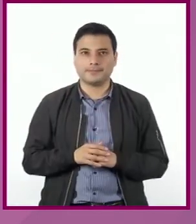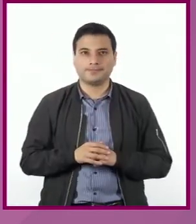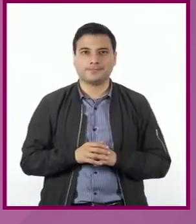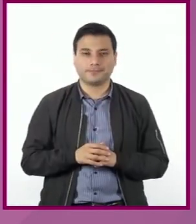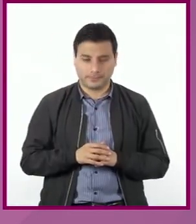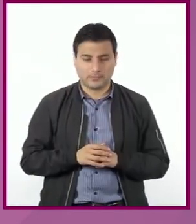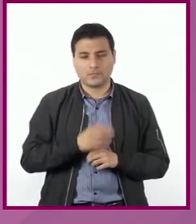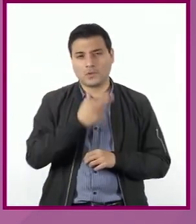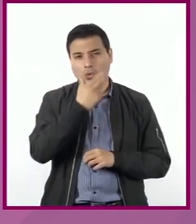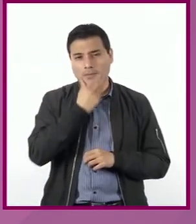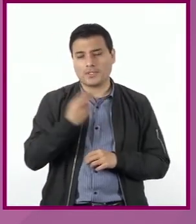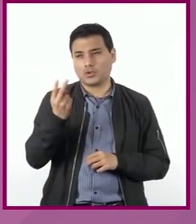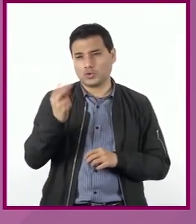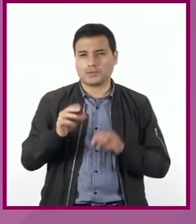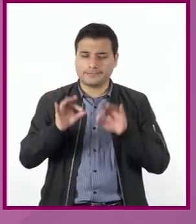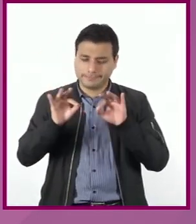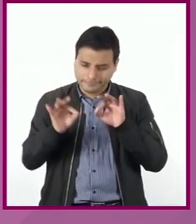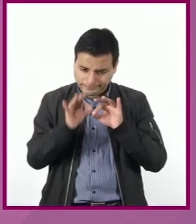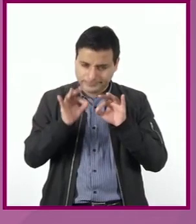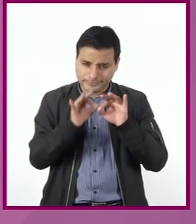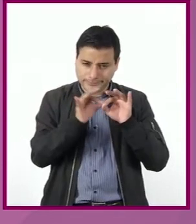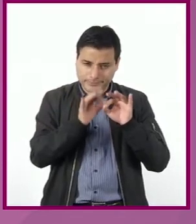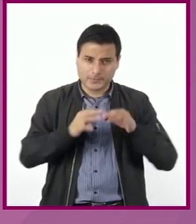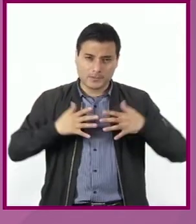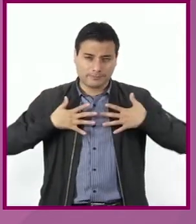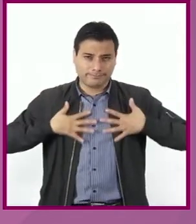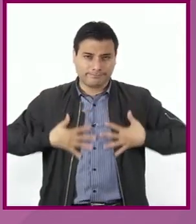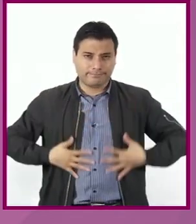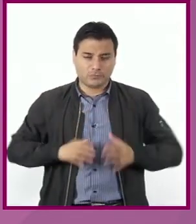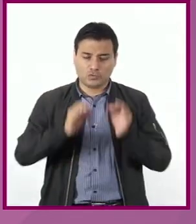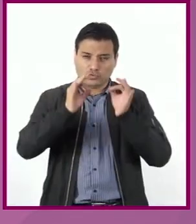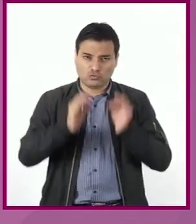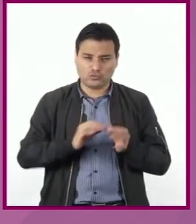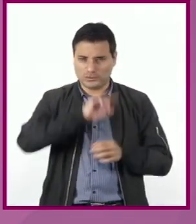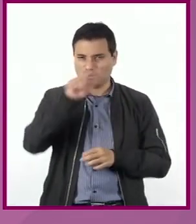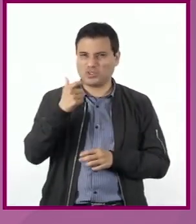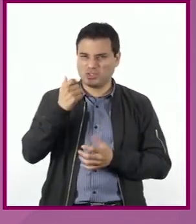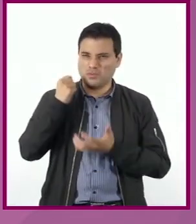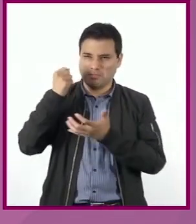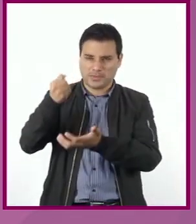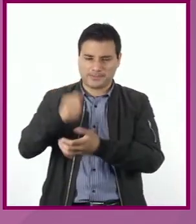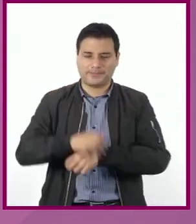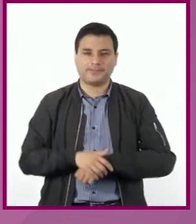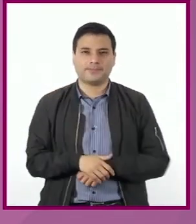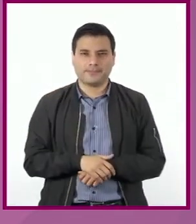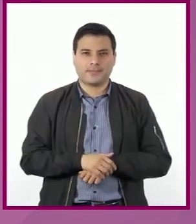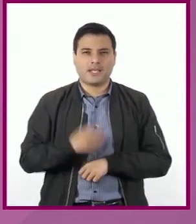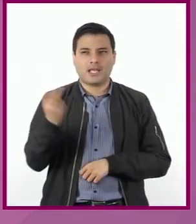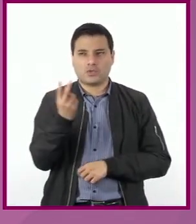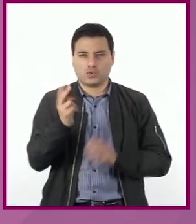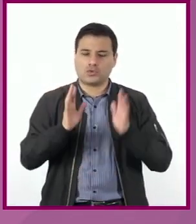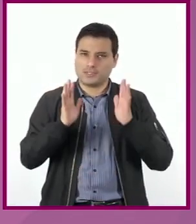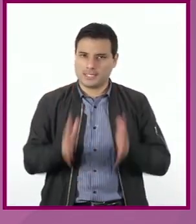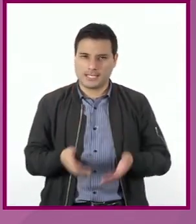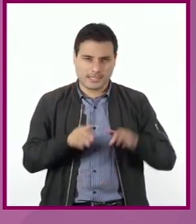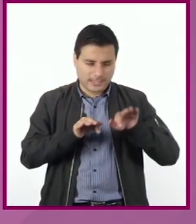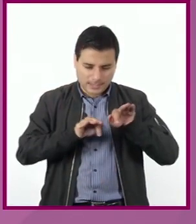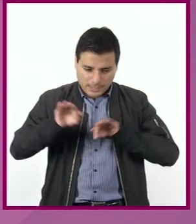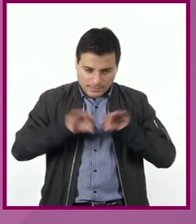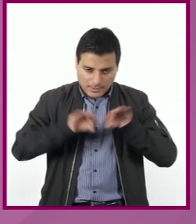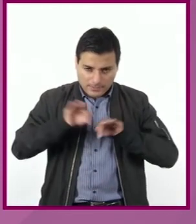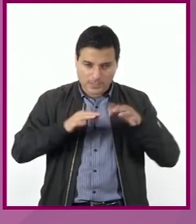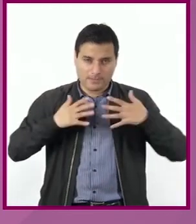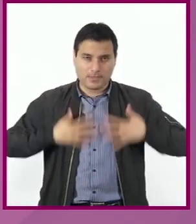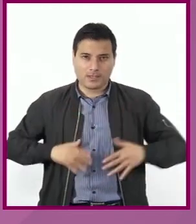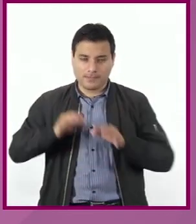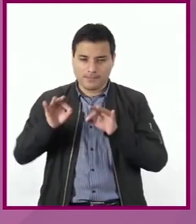abonar a los 2 pícaros un buen adelanto en metálico, para que pusieran manos a la obra cuanto antes.